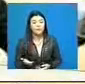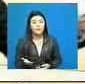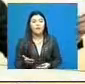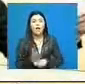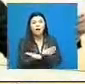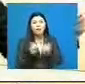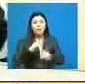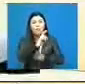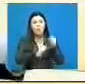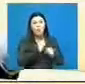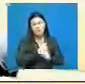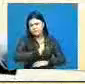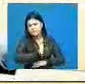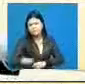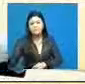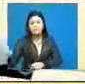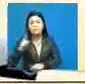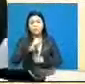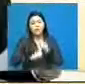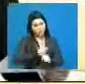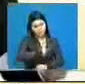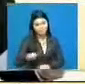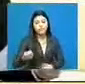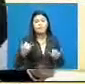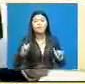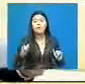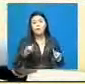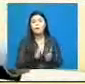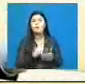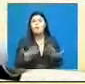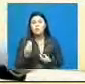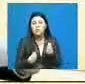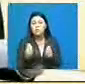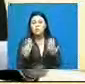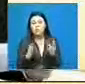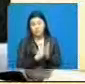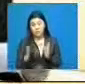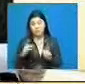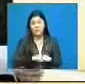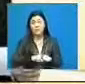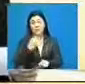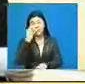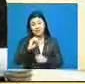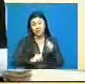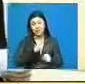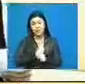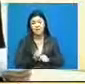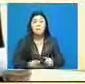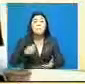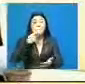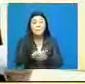anticipando todo el año. Y quiero decir algo más, hicimos esa emisión de un bono a 30 años pagando una tasa de